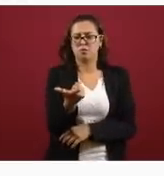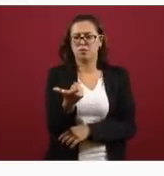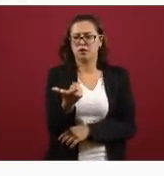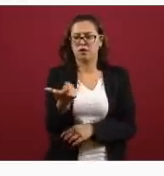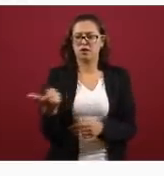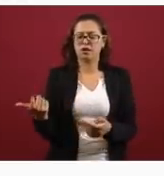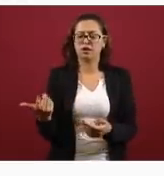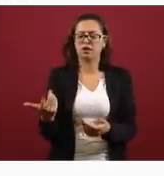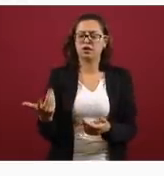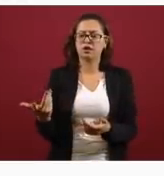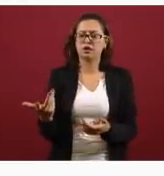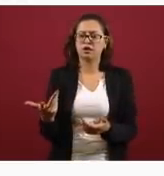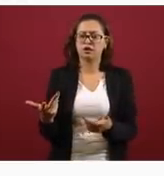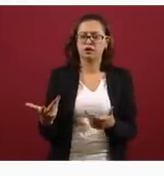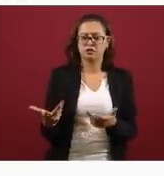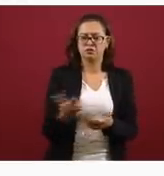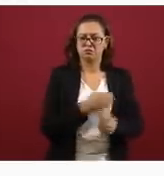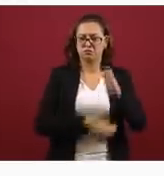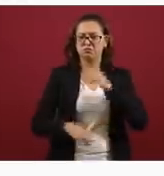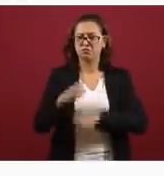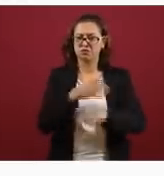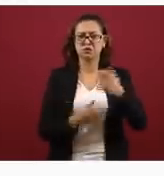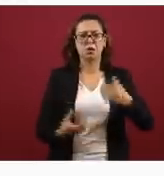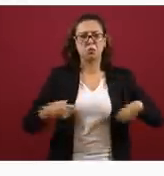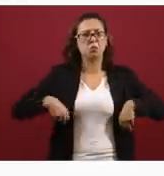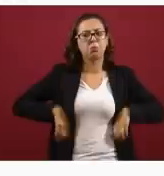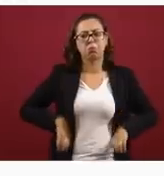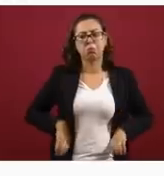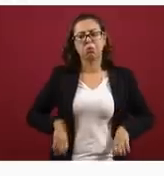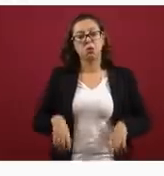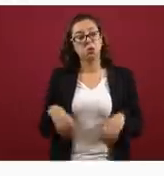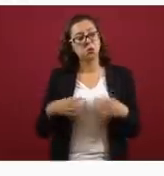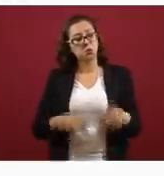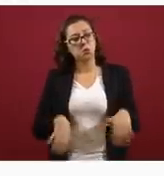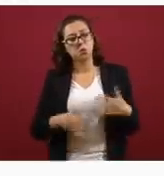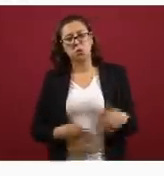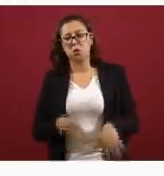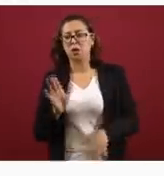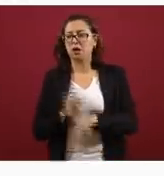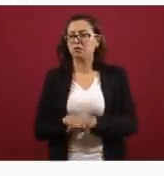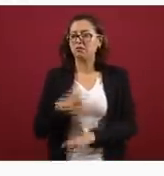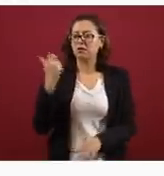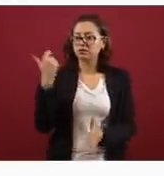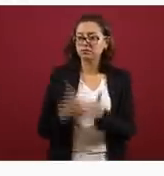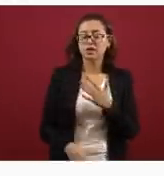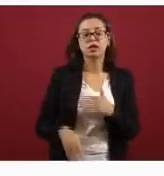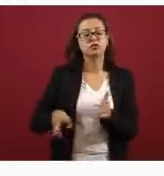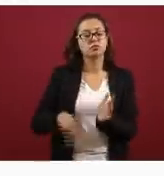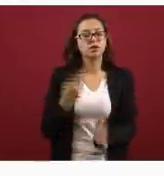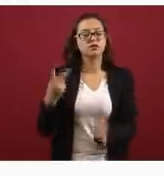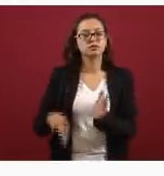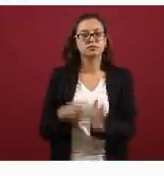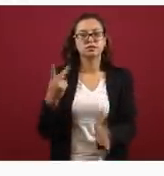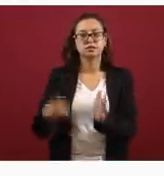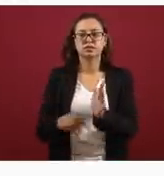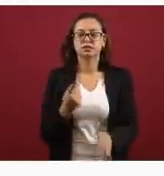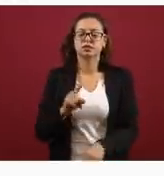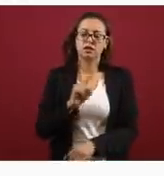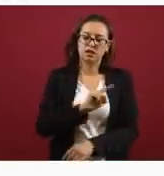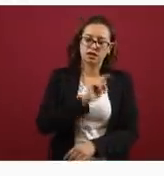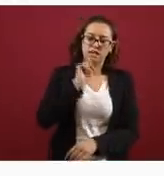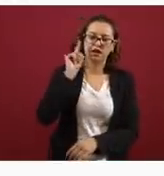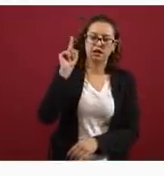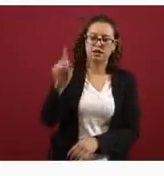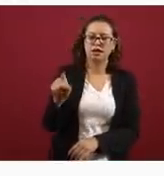que tiene esta empresa, mientras que el más económico ya por varios meses lo encontramos en la central de abastos